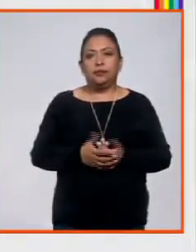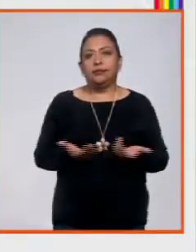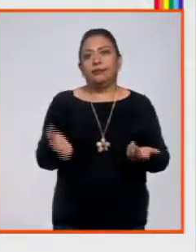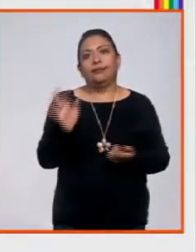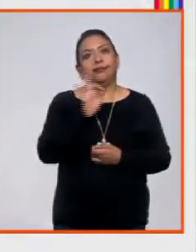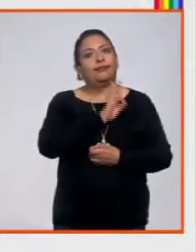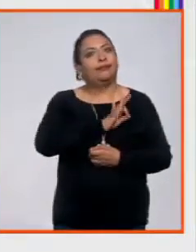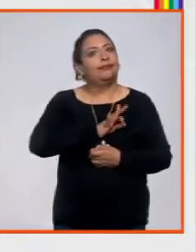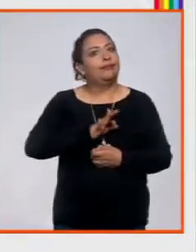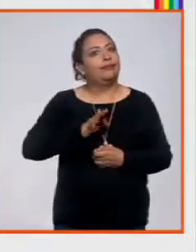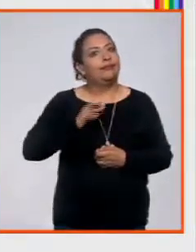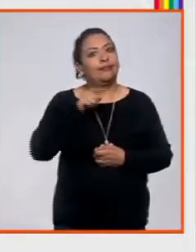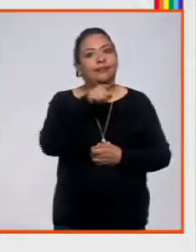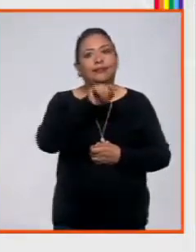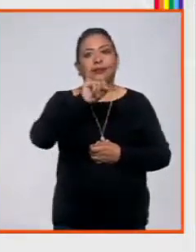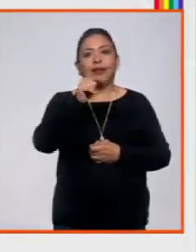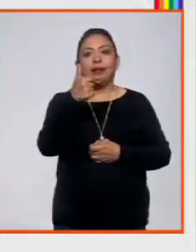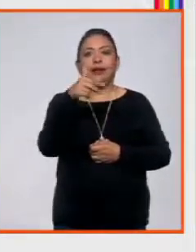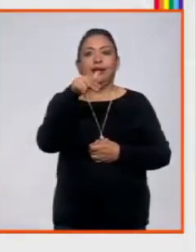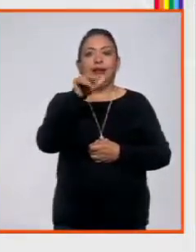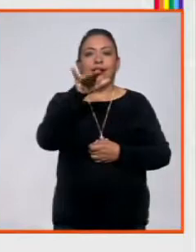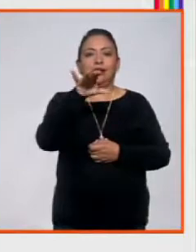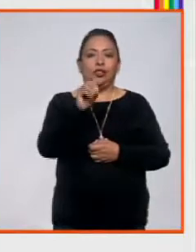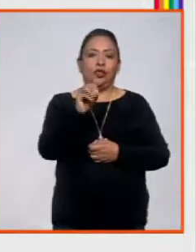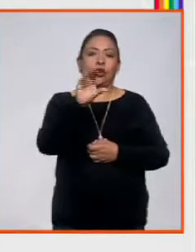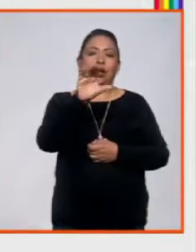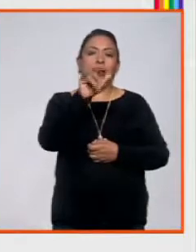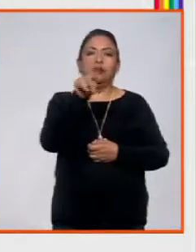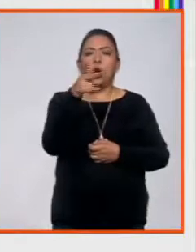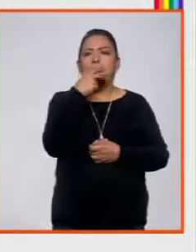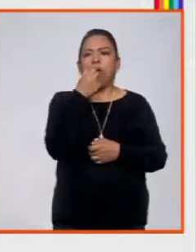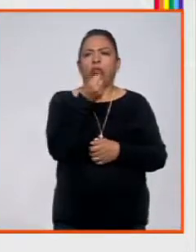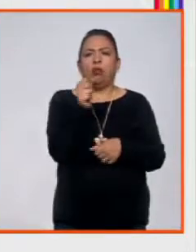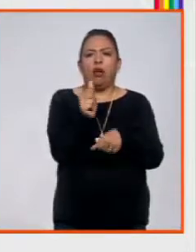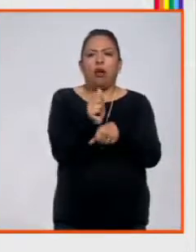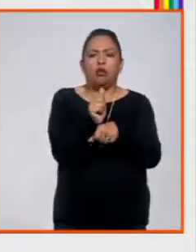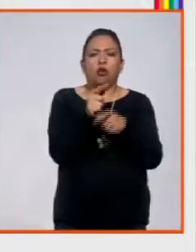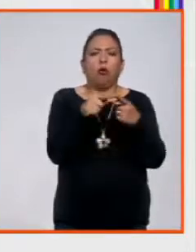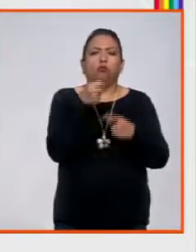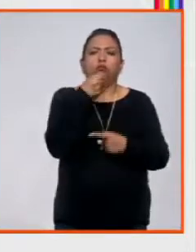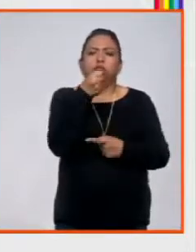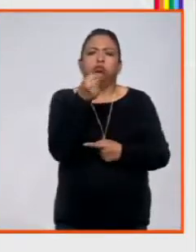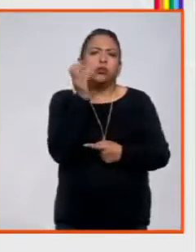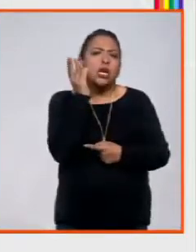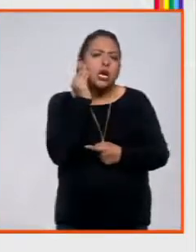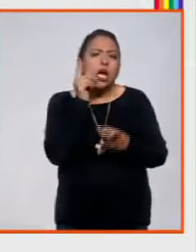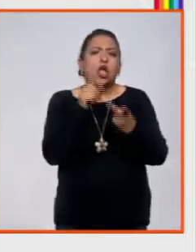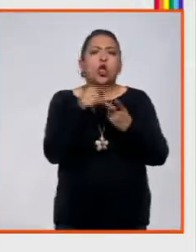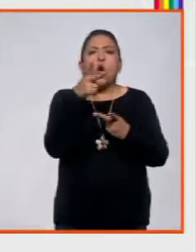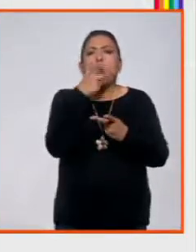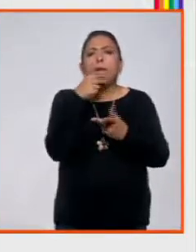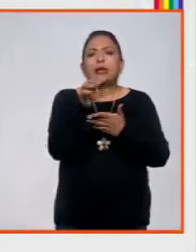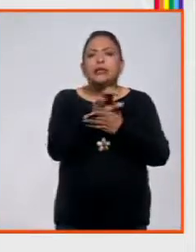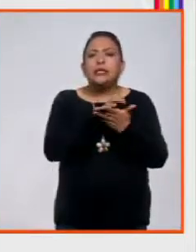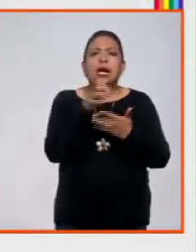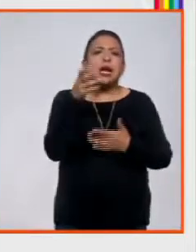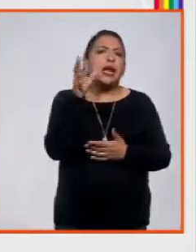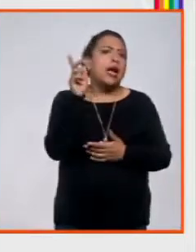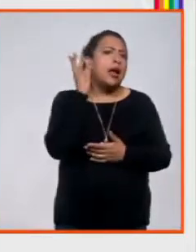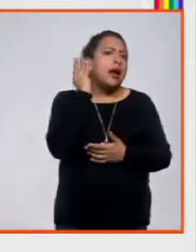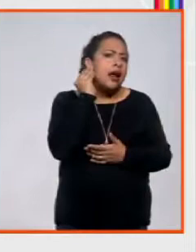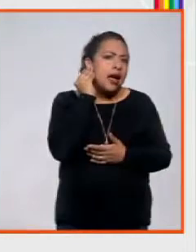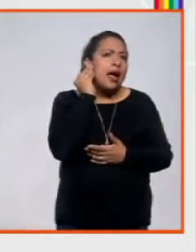felicidades a ignacio casas gran actor locutor hombre de la escena hombre de radio que